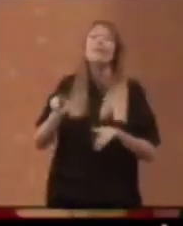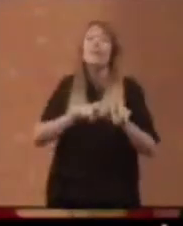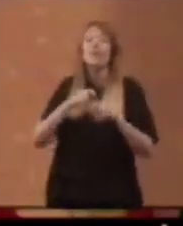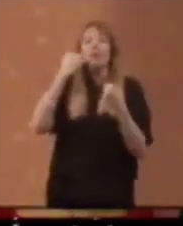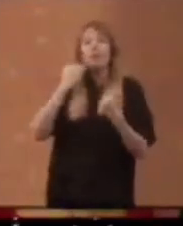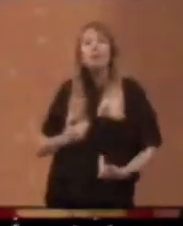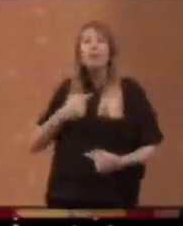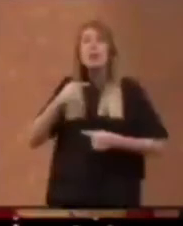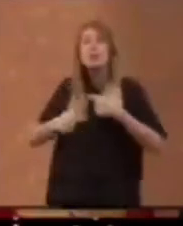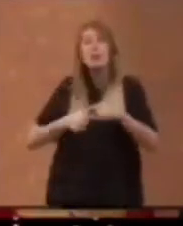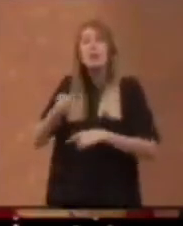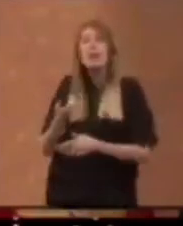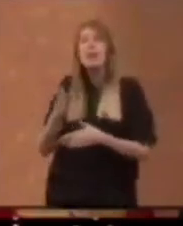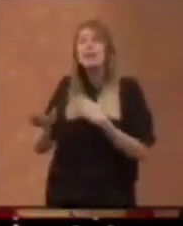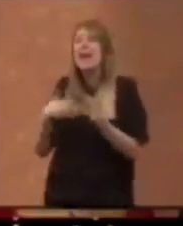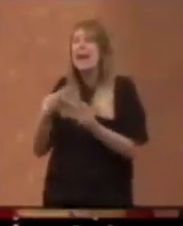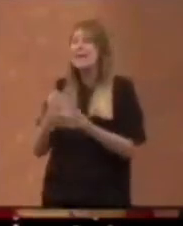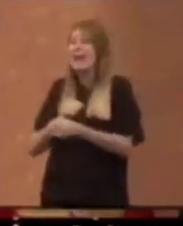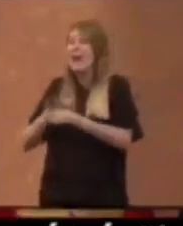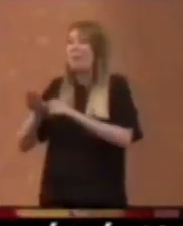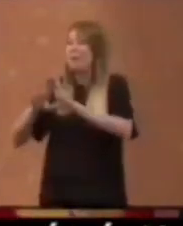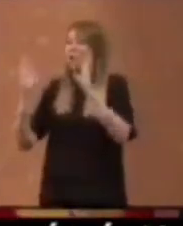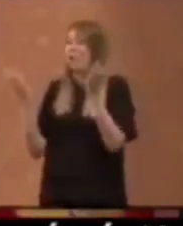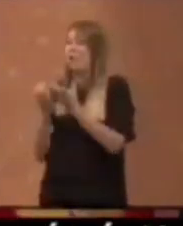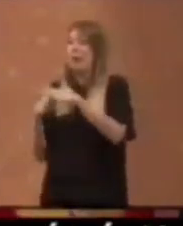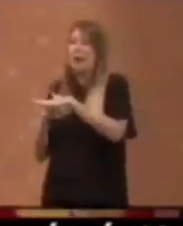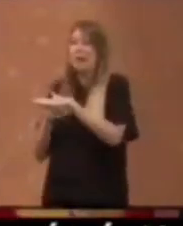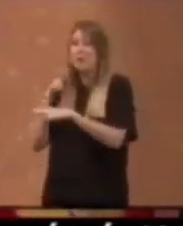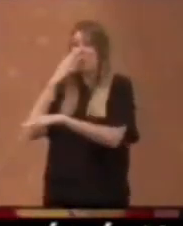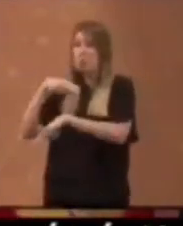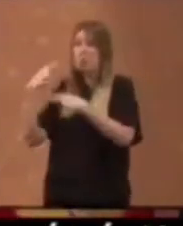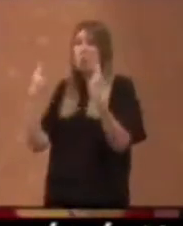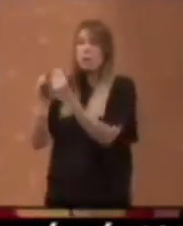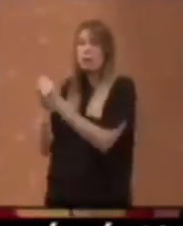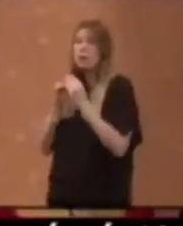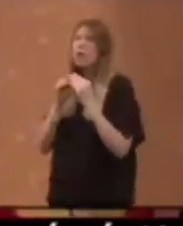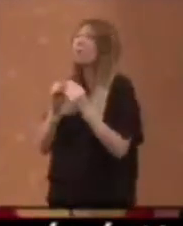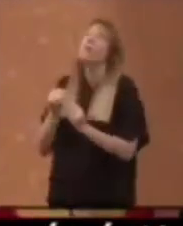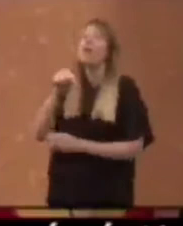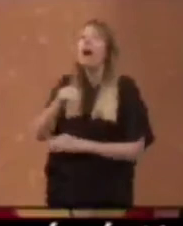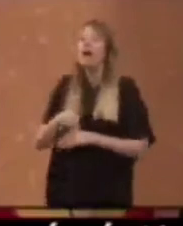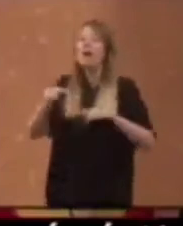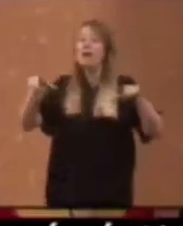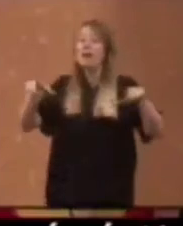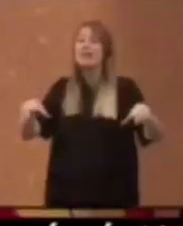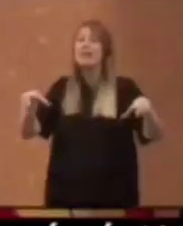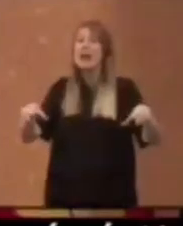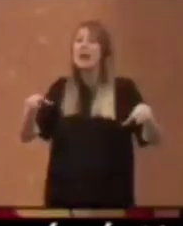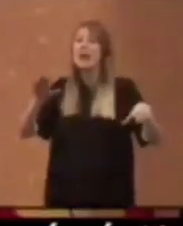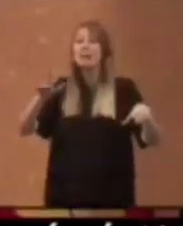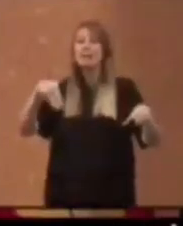cotidianas, hasta el ámbito de lo global, de la gestión de lo público, de lo común. Aquí en esta sala y al otro lado de la